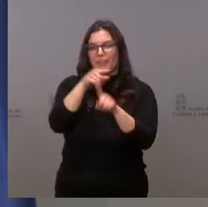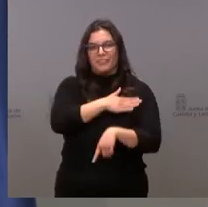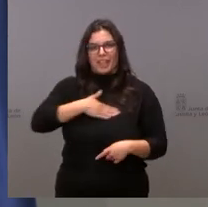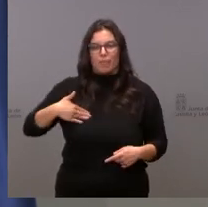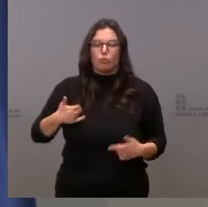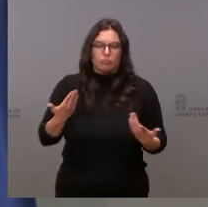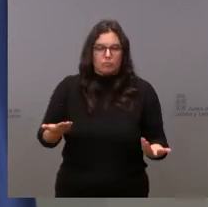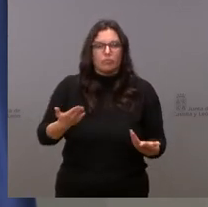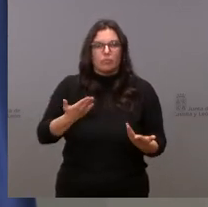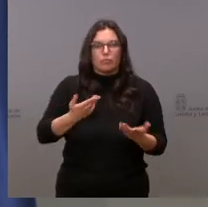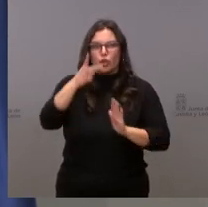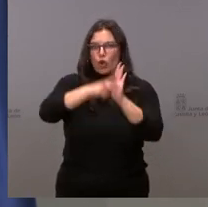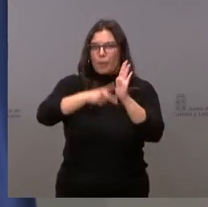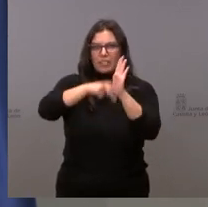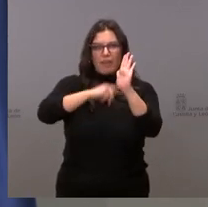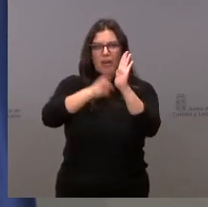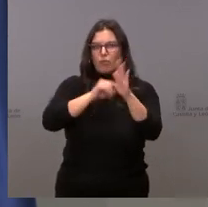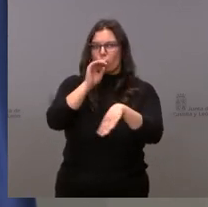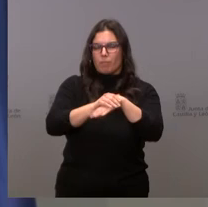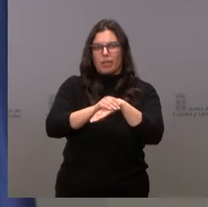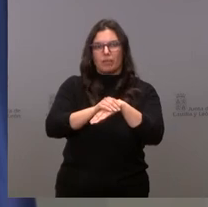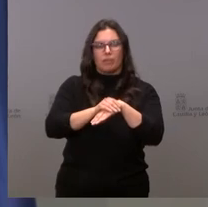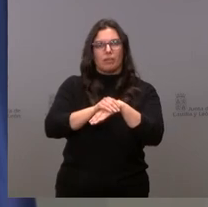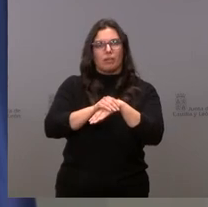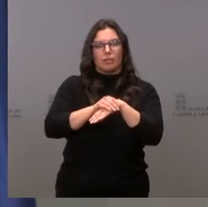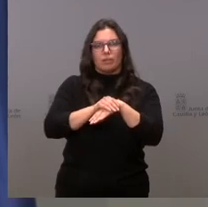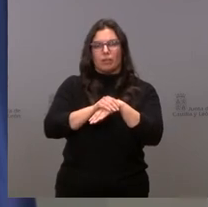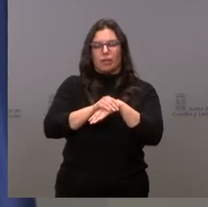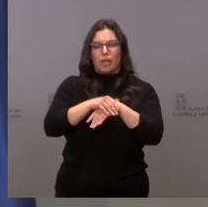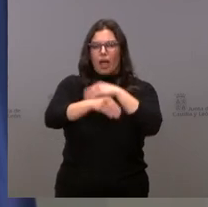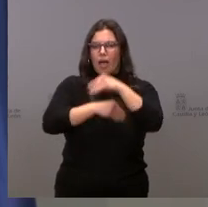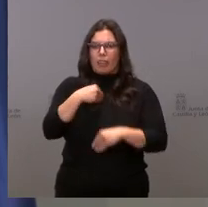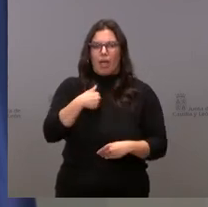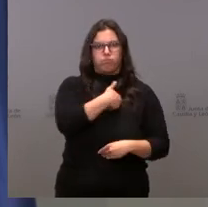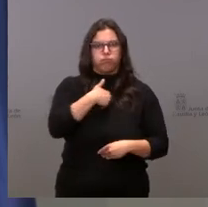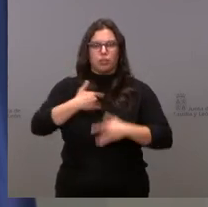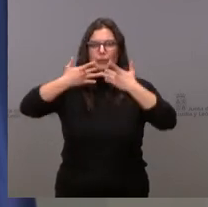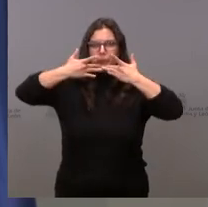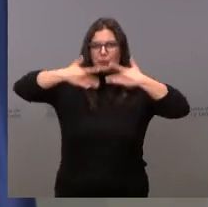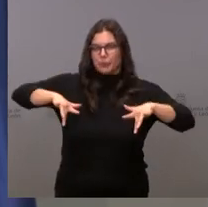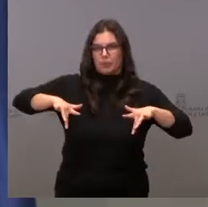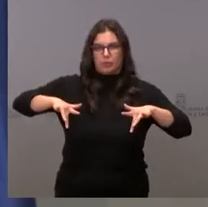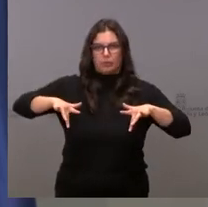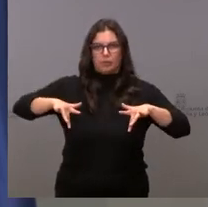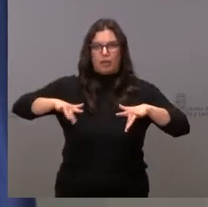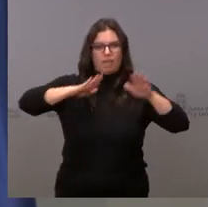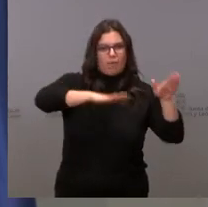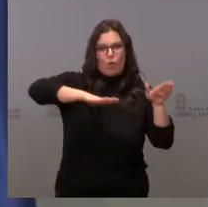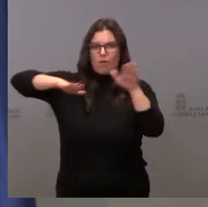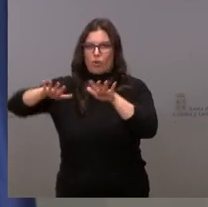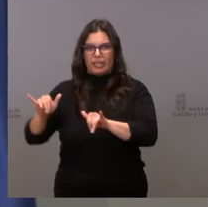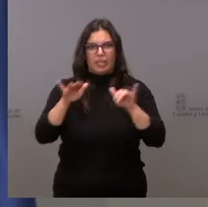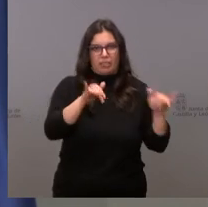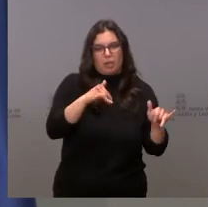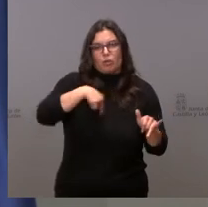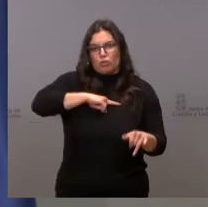la norma y actuar desde el punto de vista de la objetividad de la imparcialidad y así lo haremos naturalmente en